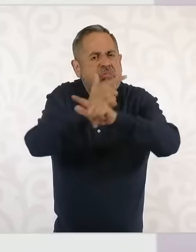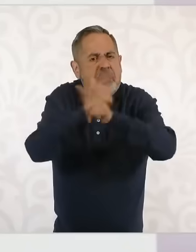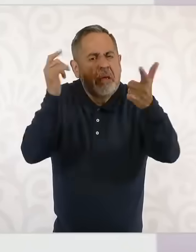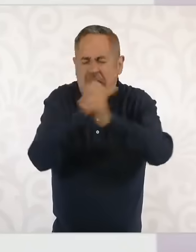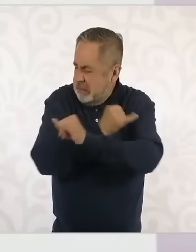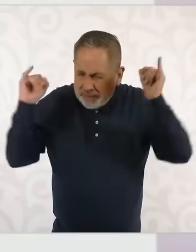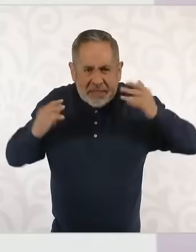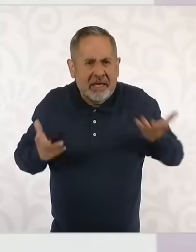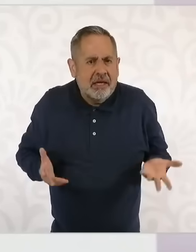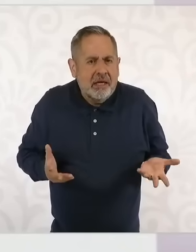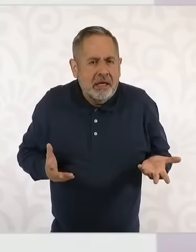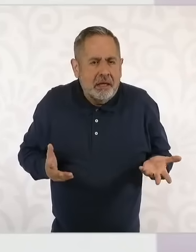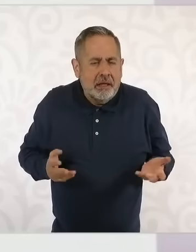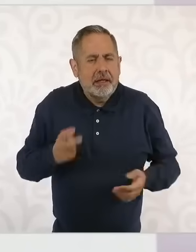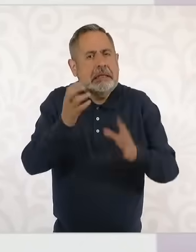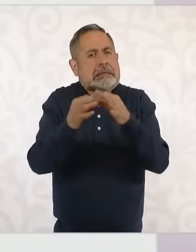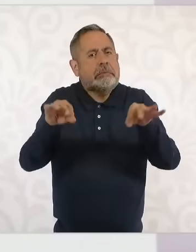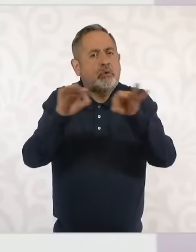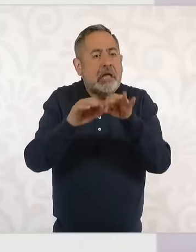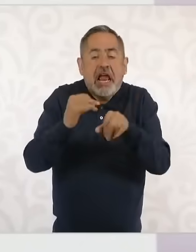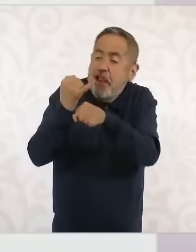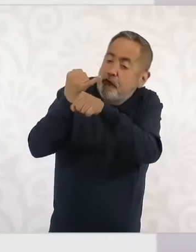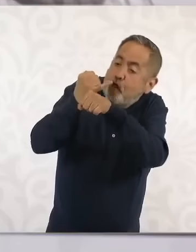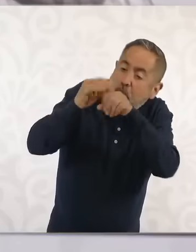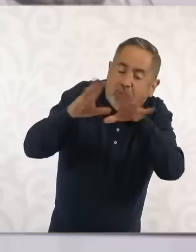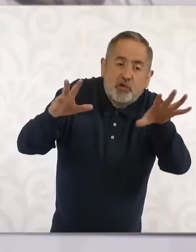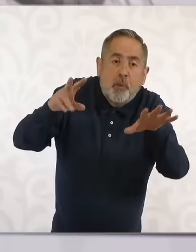Entonces es muy importante la información.